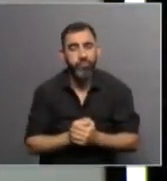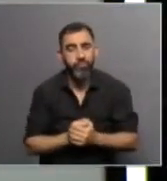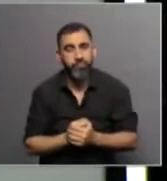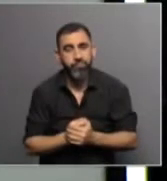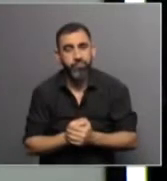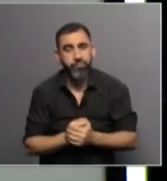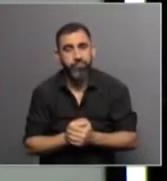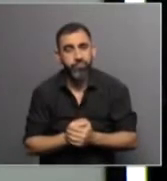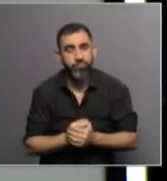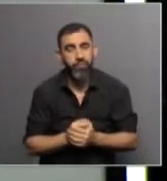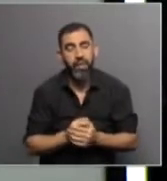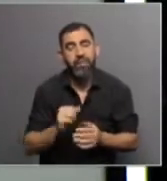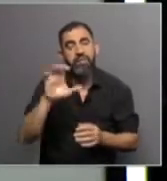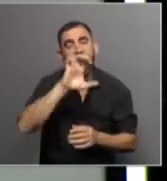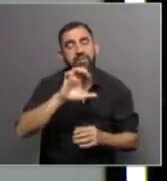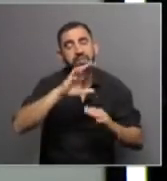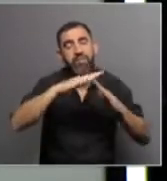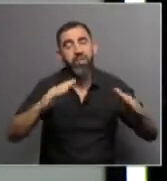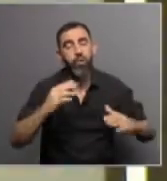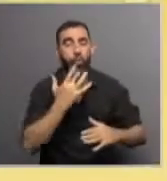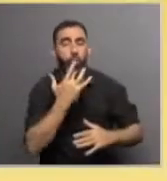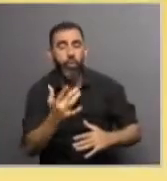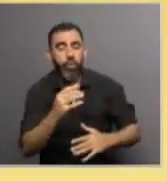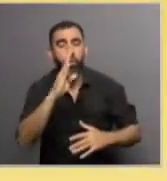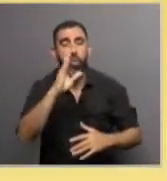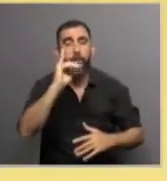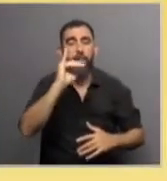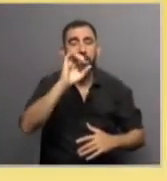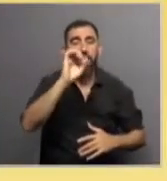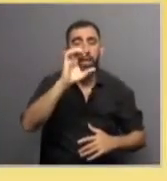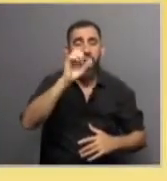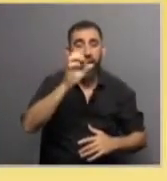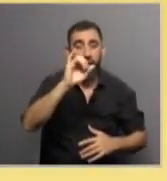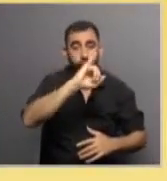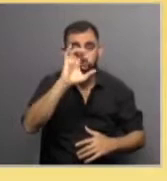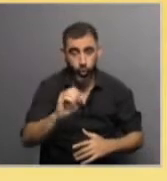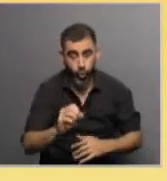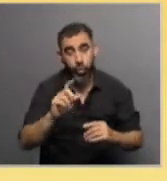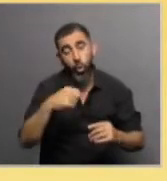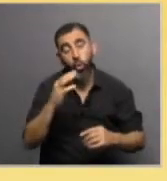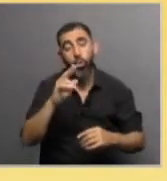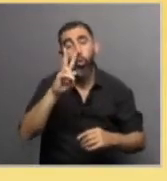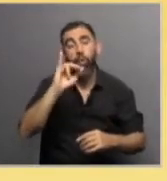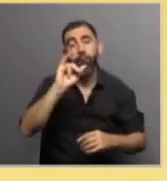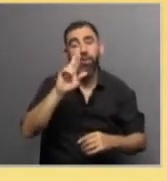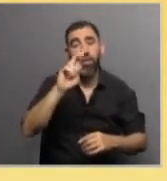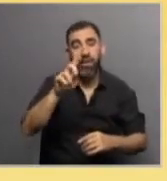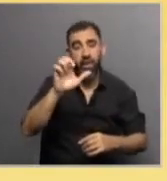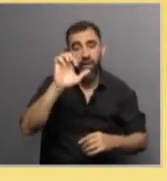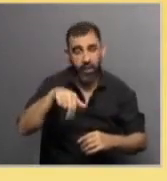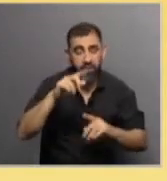por los lugareños, ¿no? Cerro Bonito, Cerro Picasso y Cerro de la Virgen, ¿no? Exactamente, esos tres cerritos que aparecen